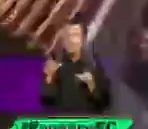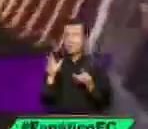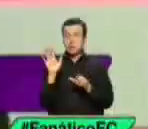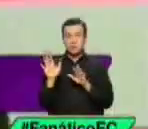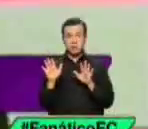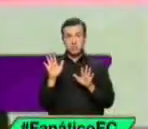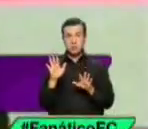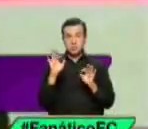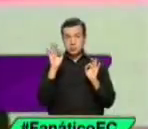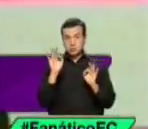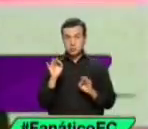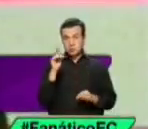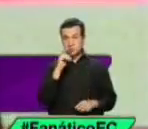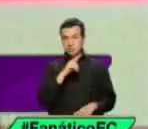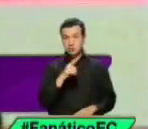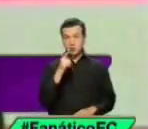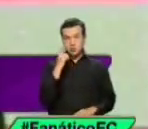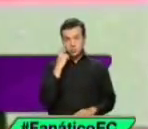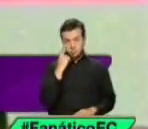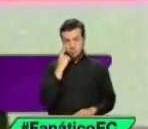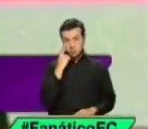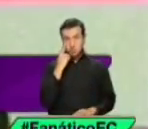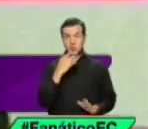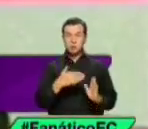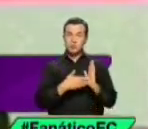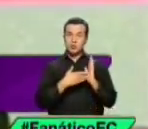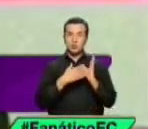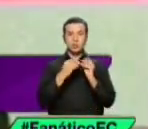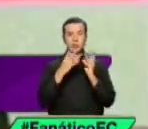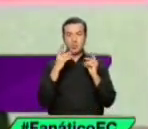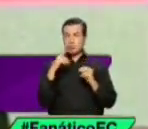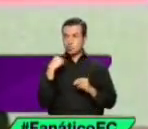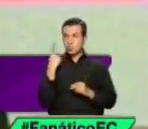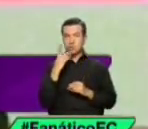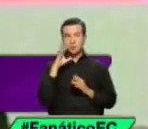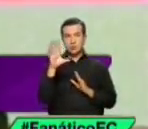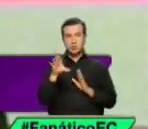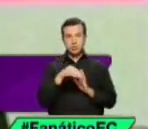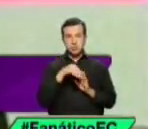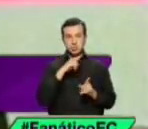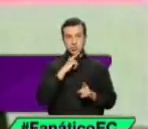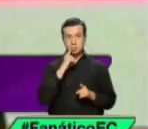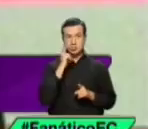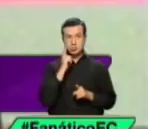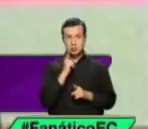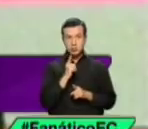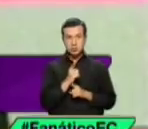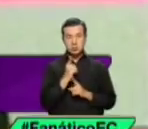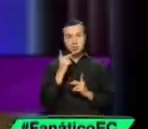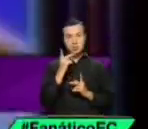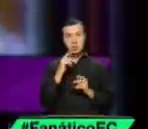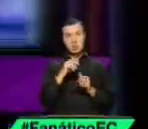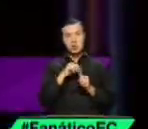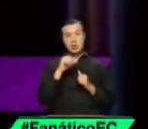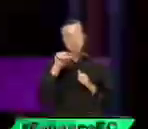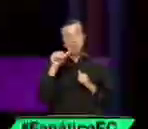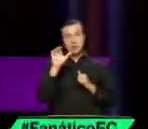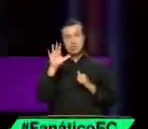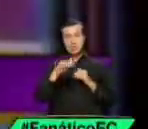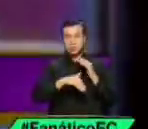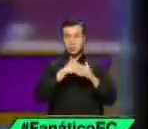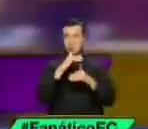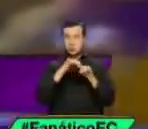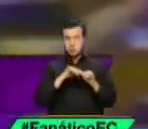y seguramente figura y ejemplo de muchos de nosotros quienes tratamos, aunque sea de lejos, seguir sus